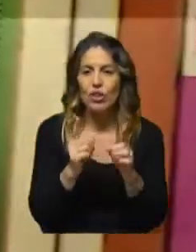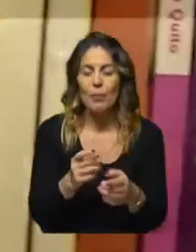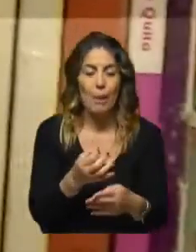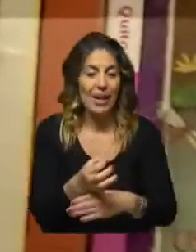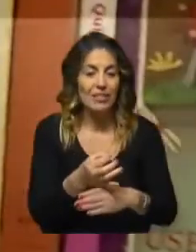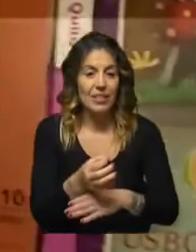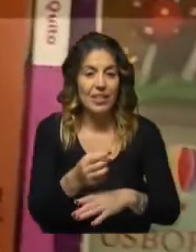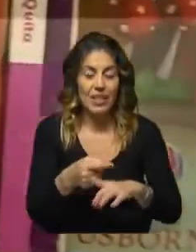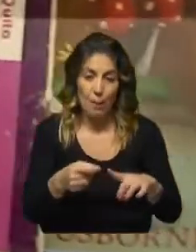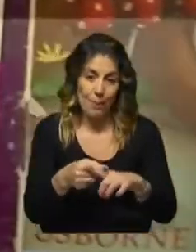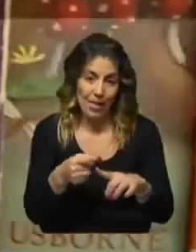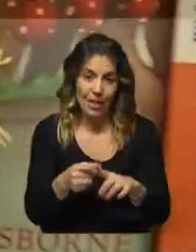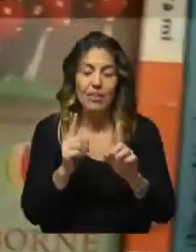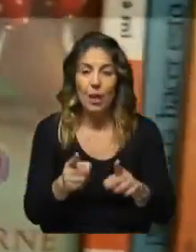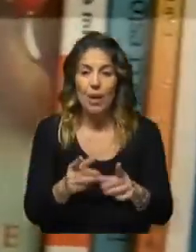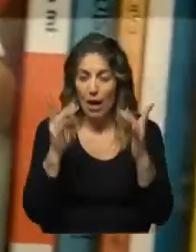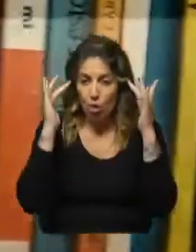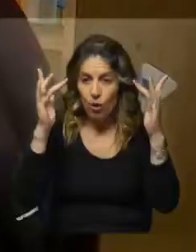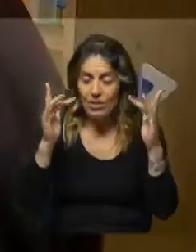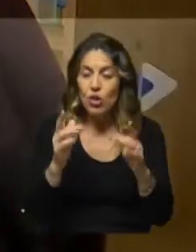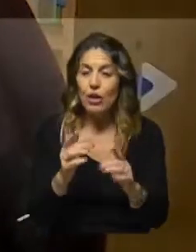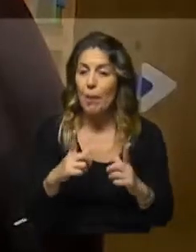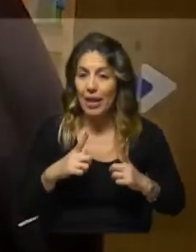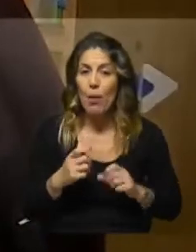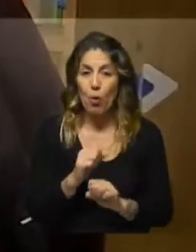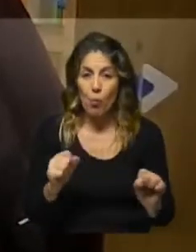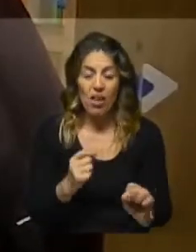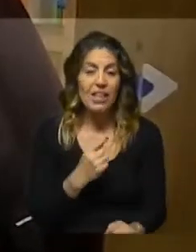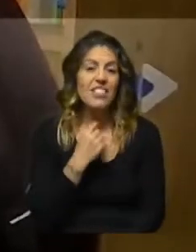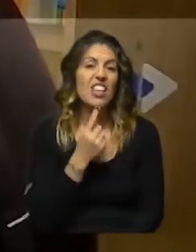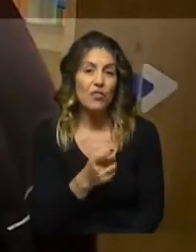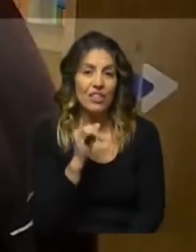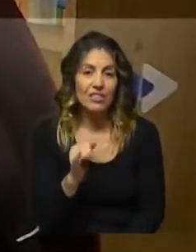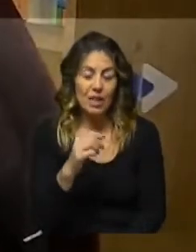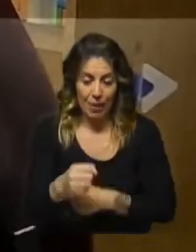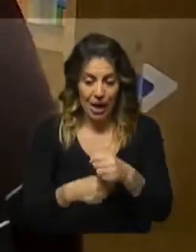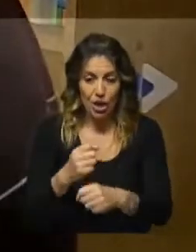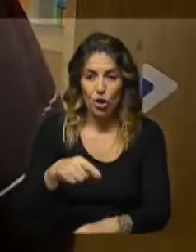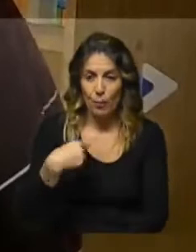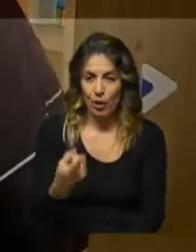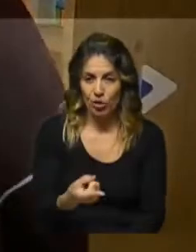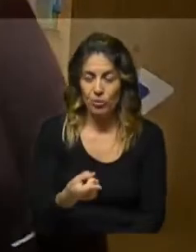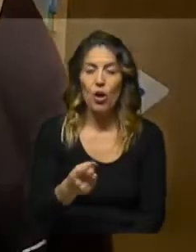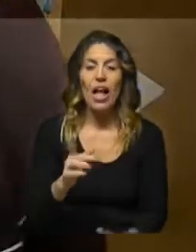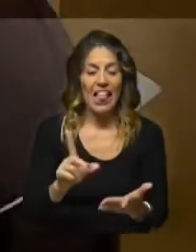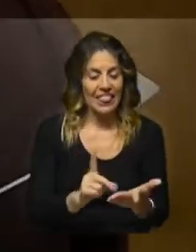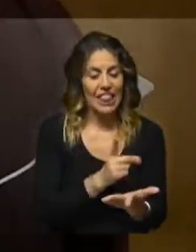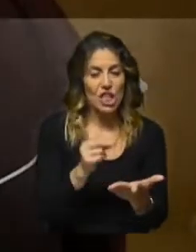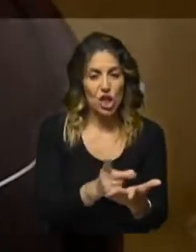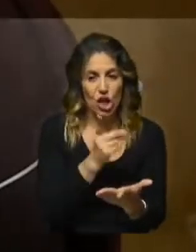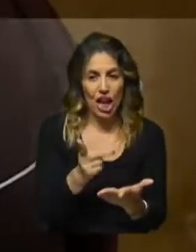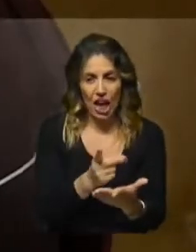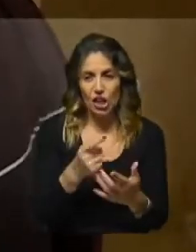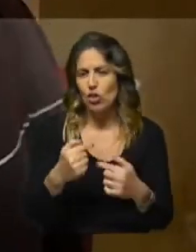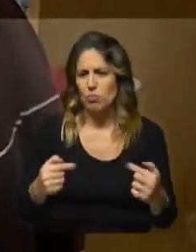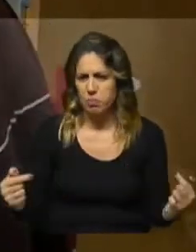enseñanza media que esperamos puedan servir en el año próximo. Hay diccionarios,